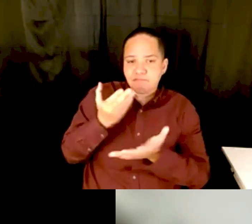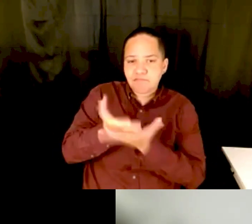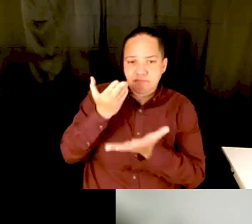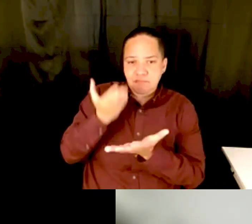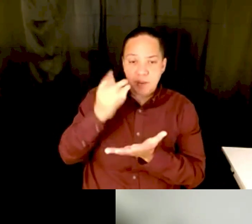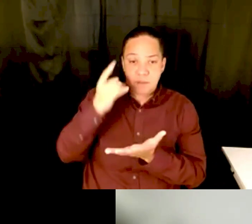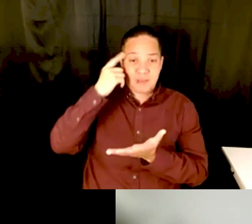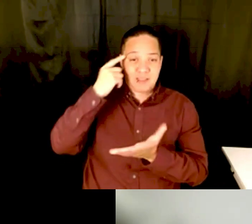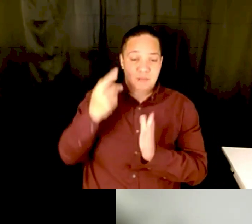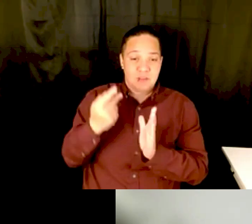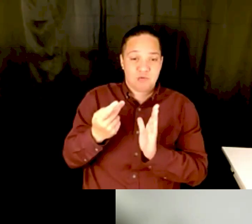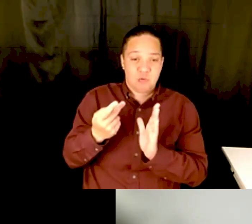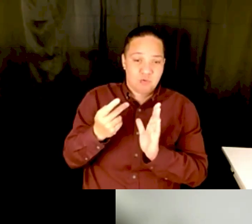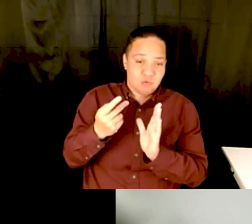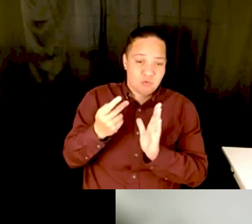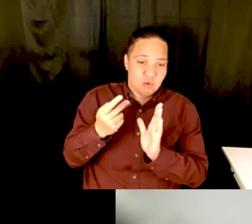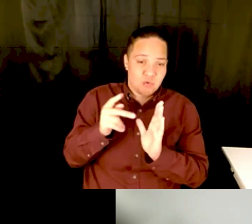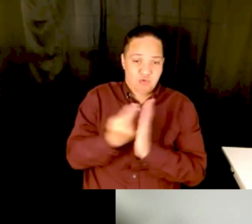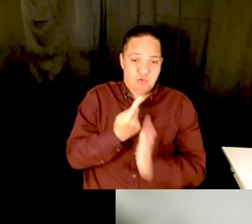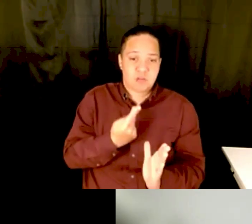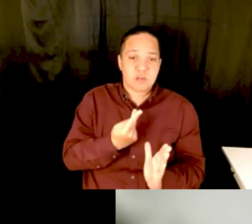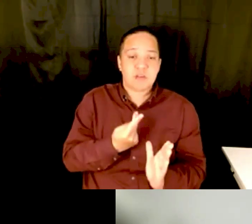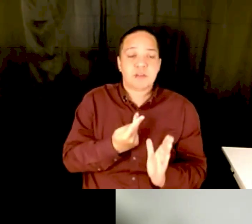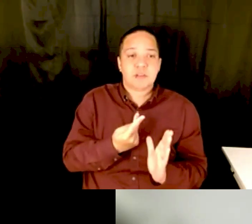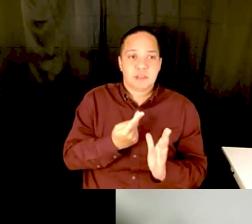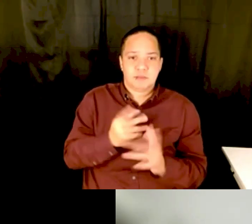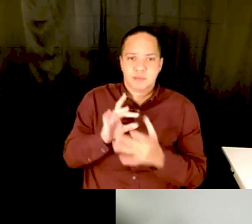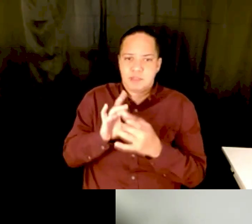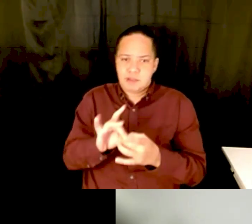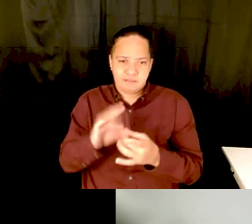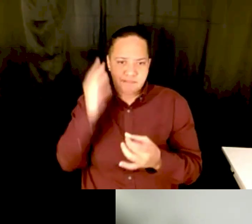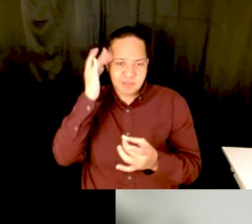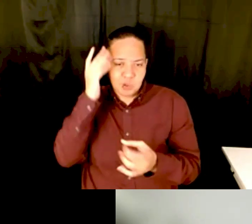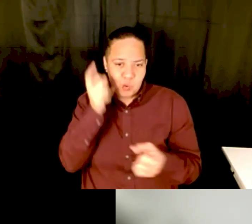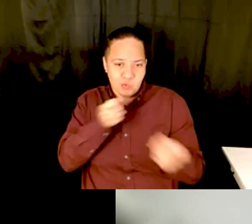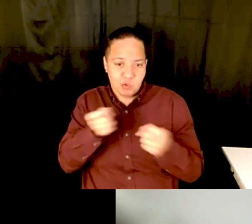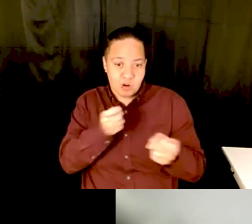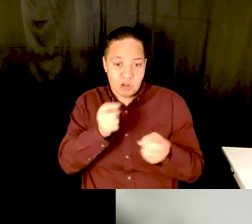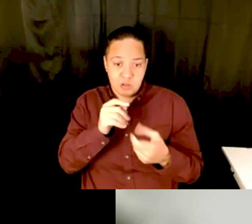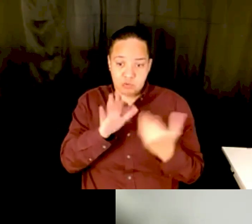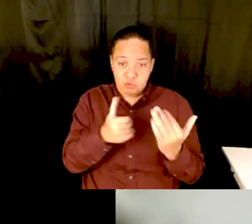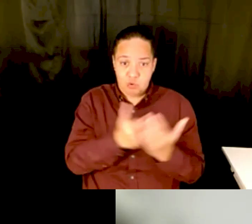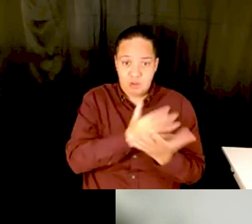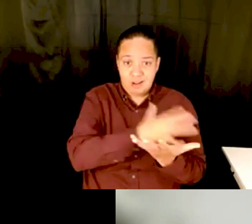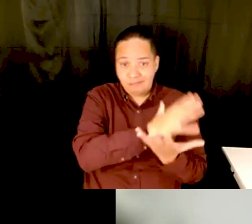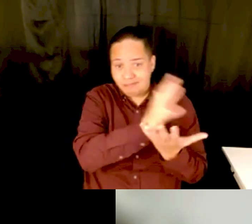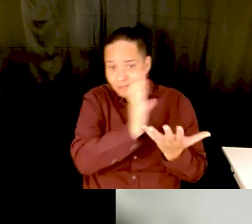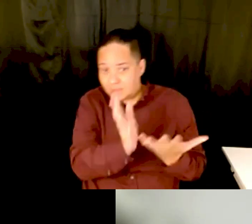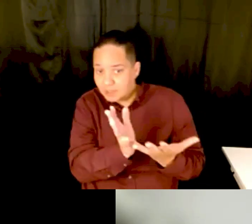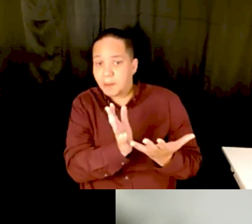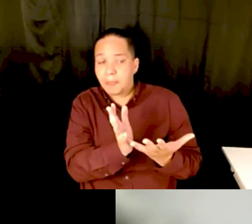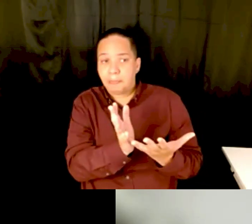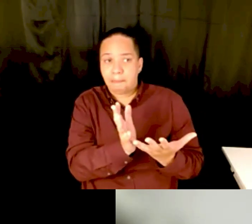pensamiento suicida unido al espectro de autismo, controlando todas las variables, ¿verdad? Pues ya eso sería